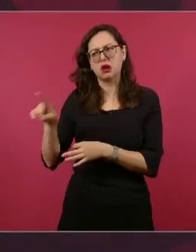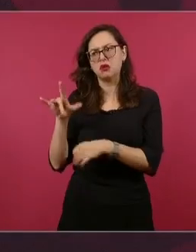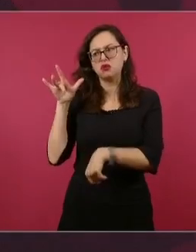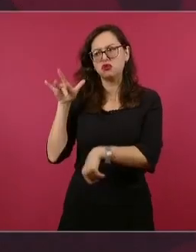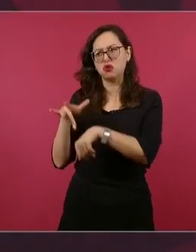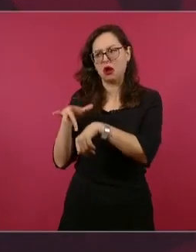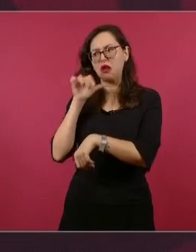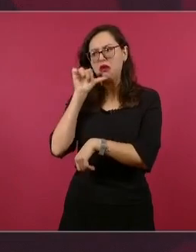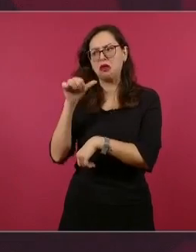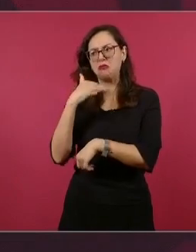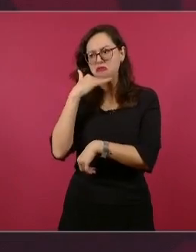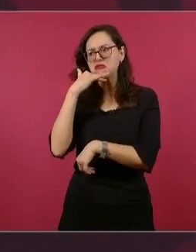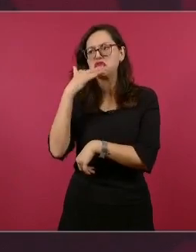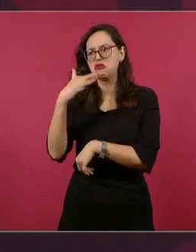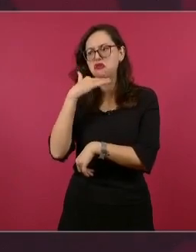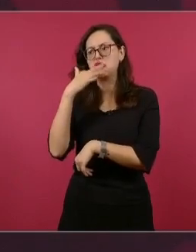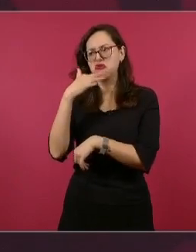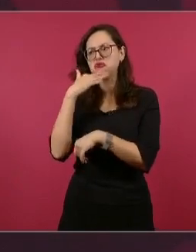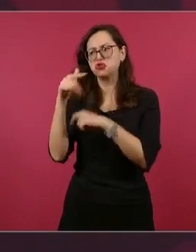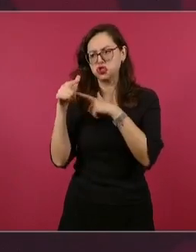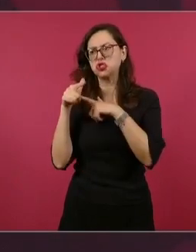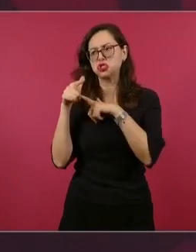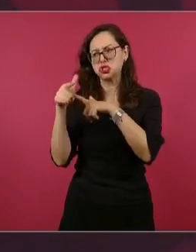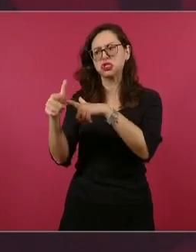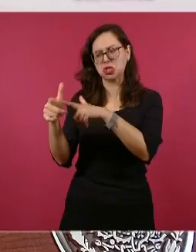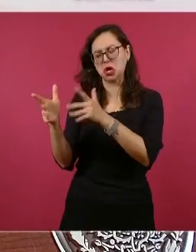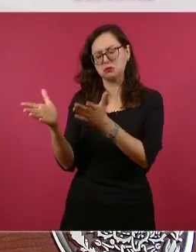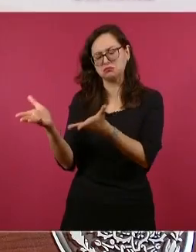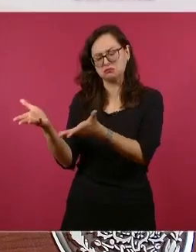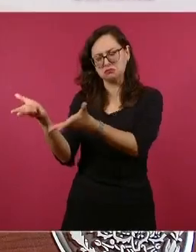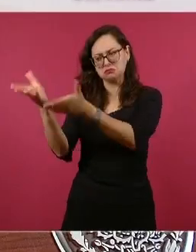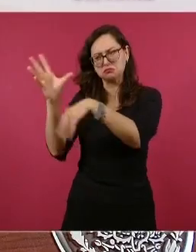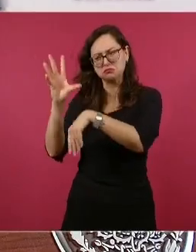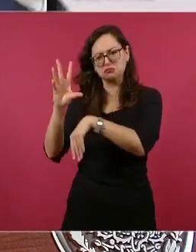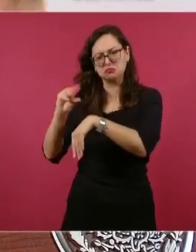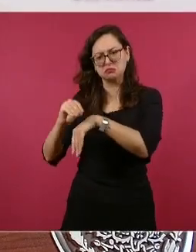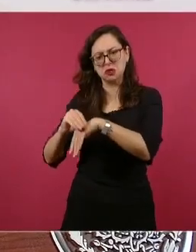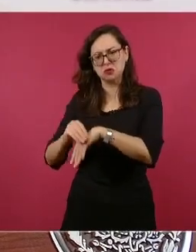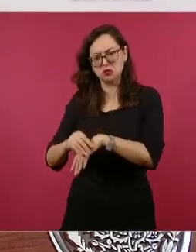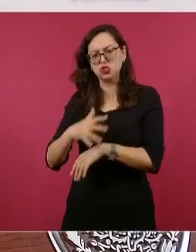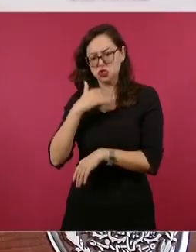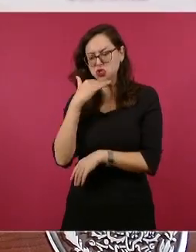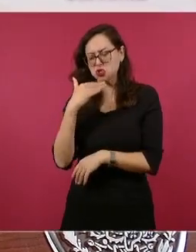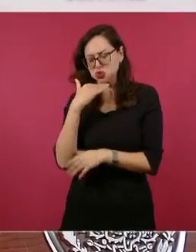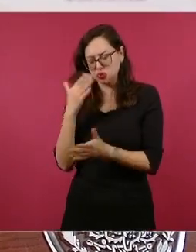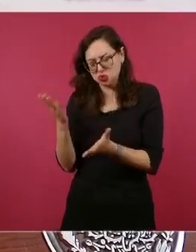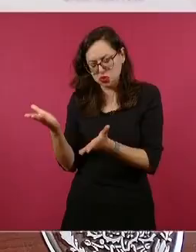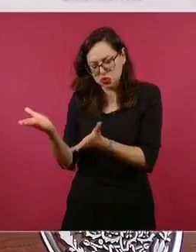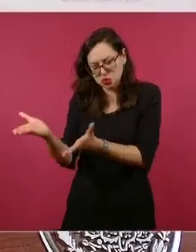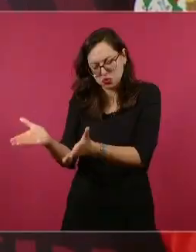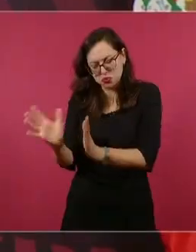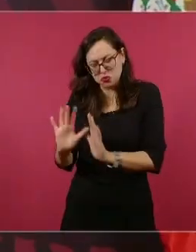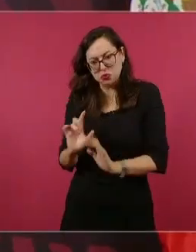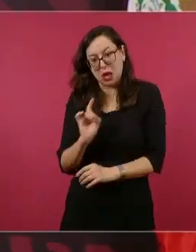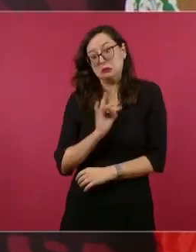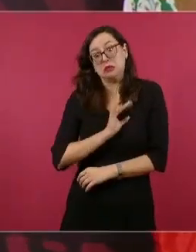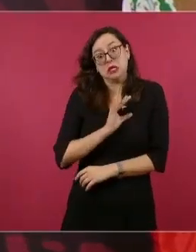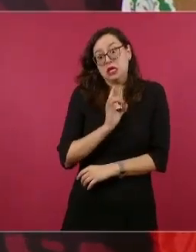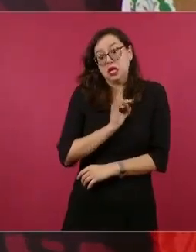de la corrupción del Poder Judicial, vamos todos a ser cómplices y decir